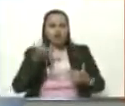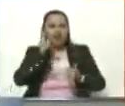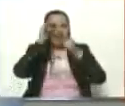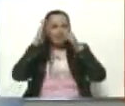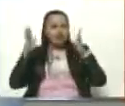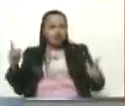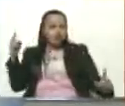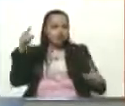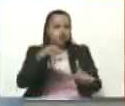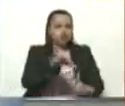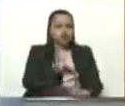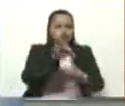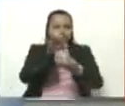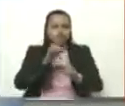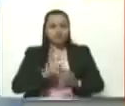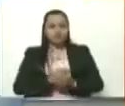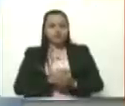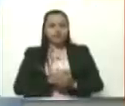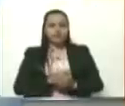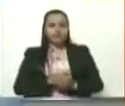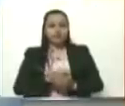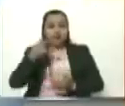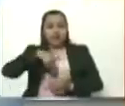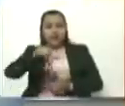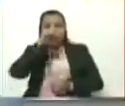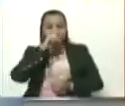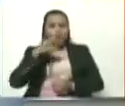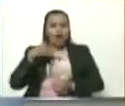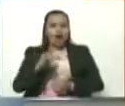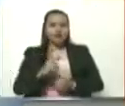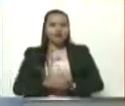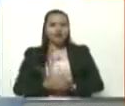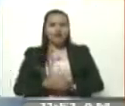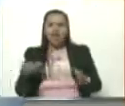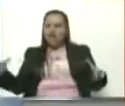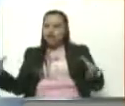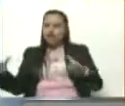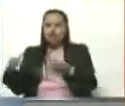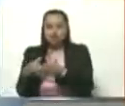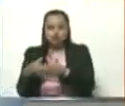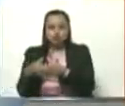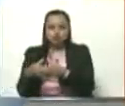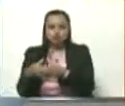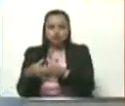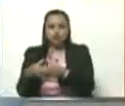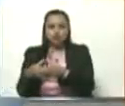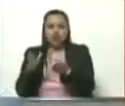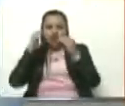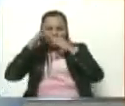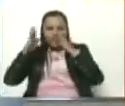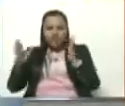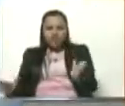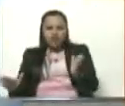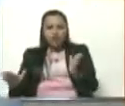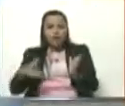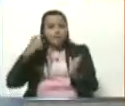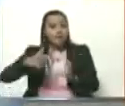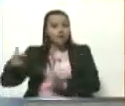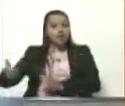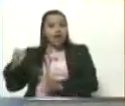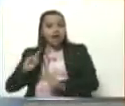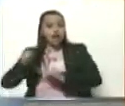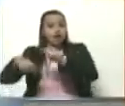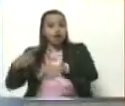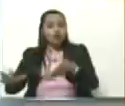y en tal motivo este año hemos creado una oficina de atención a las víctimas en